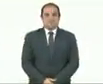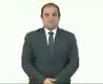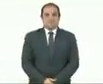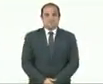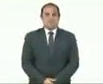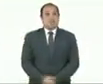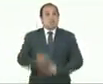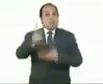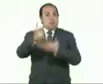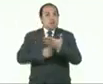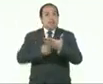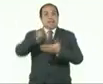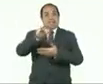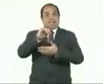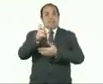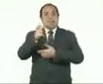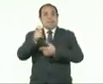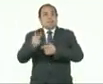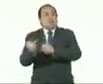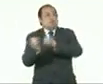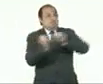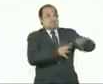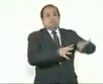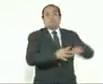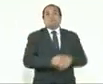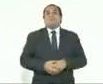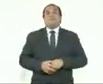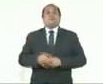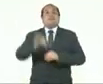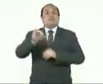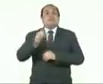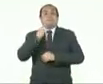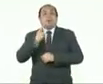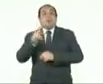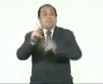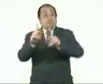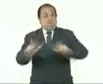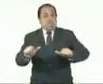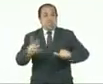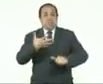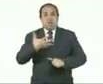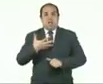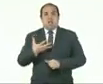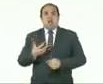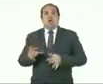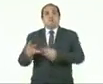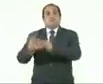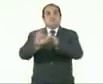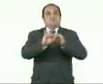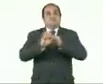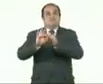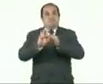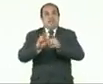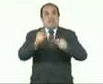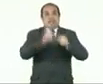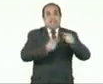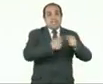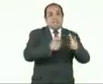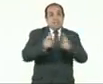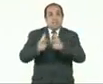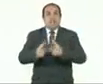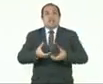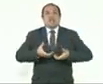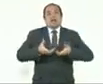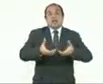En el programa Sí al Desarme y Sí a la Paz, tenemos un gran aliado para retirar armas de las